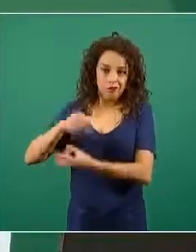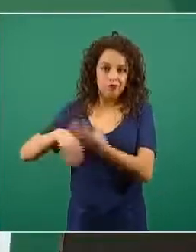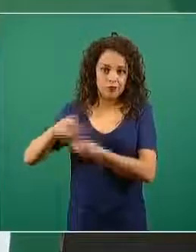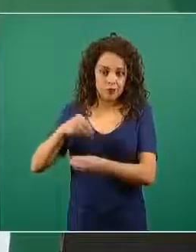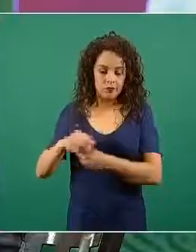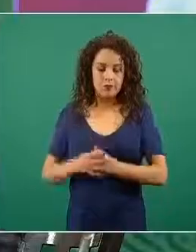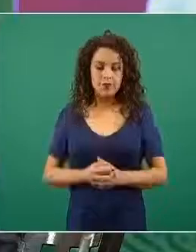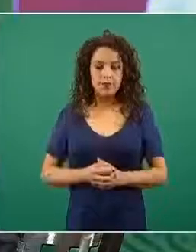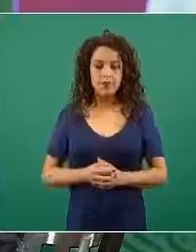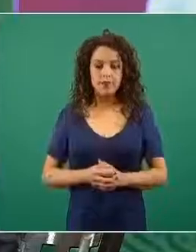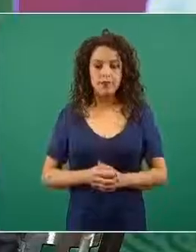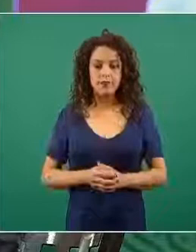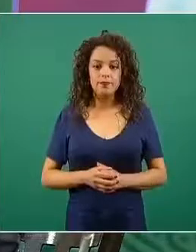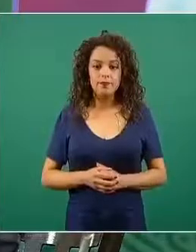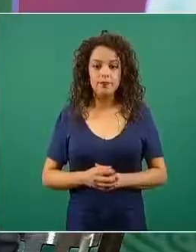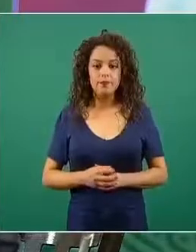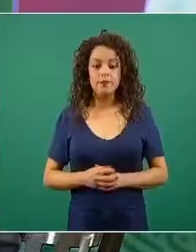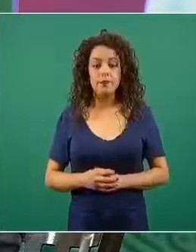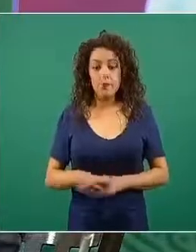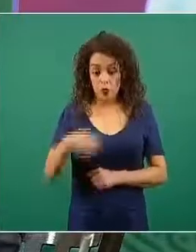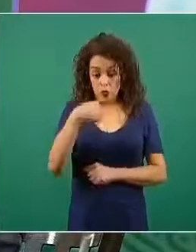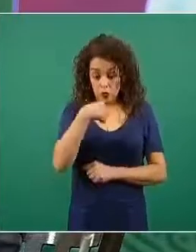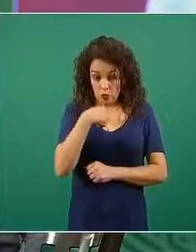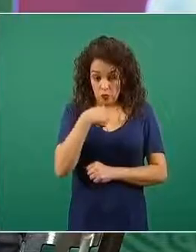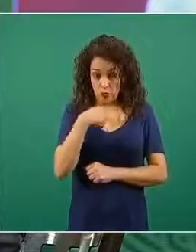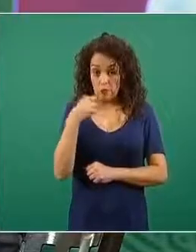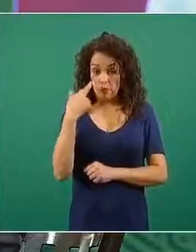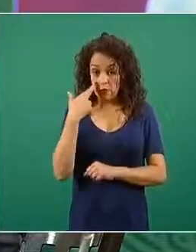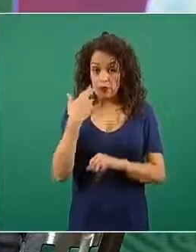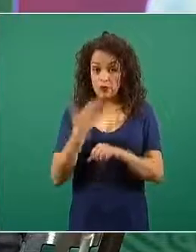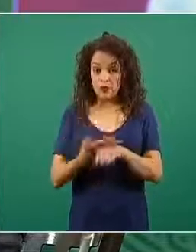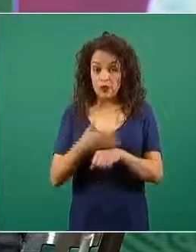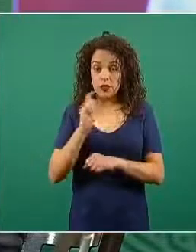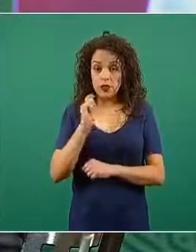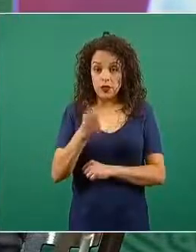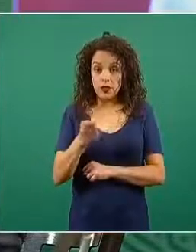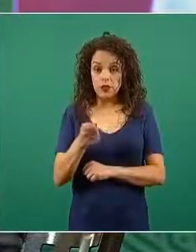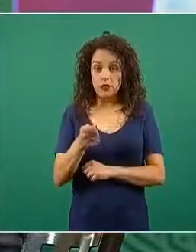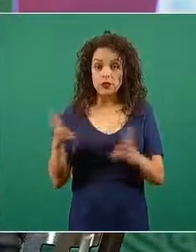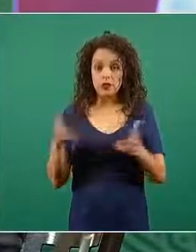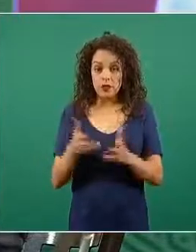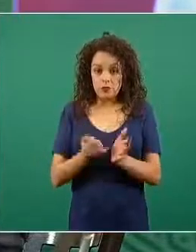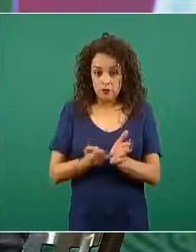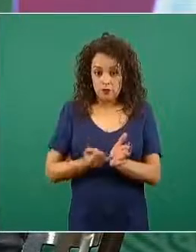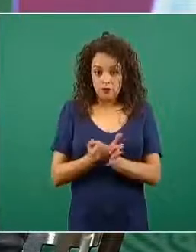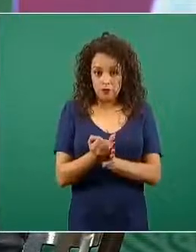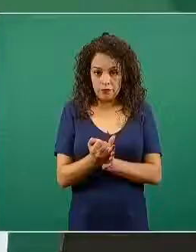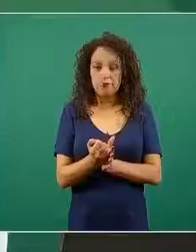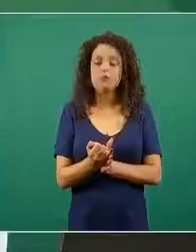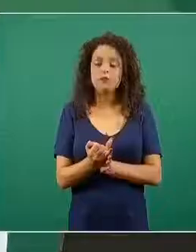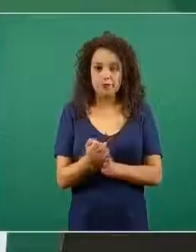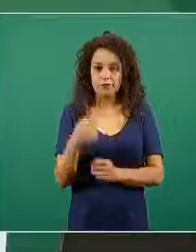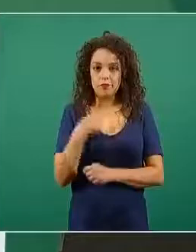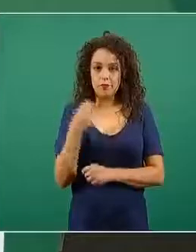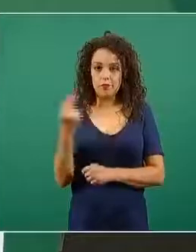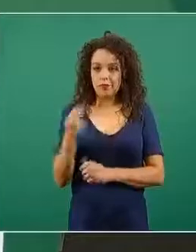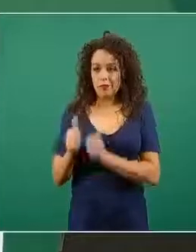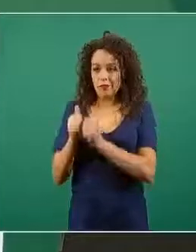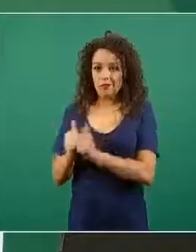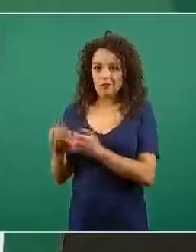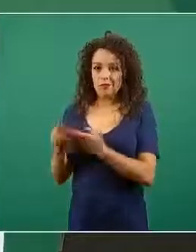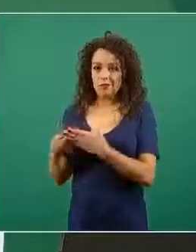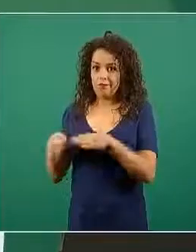Como persona, a mí me corresponde tomar la decisión de quedarme en casa y